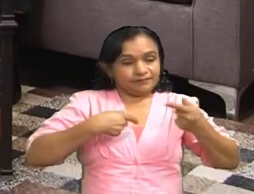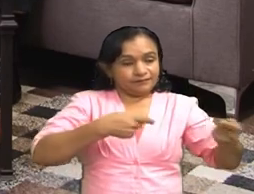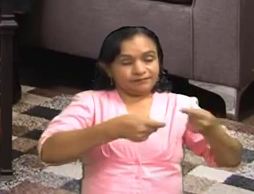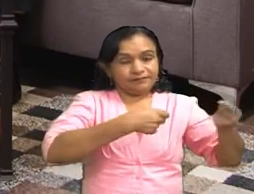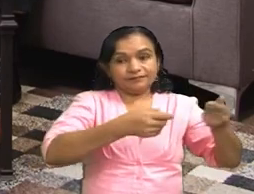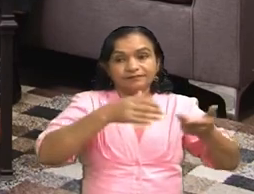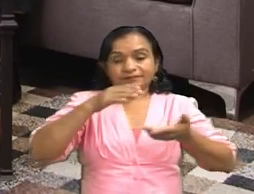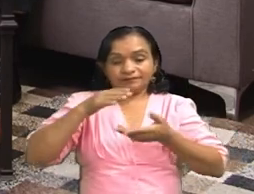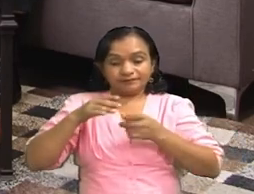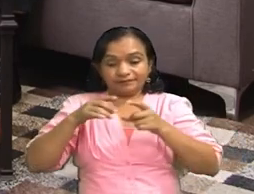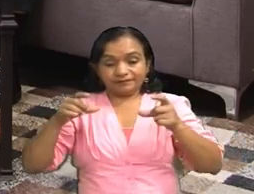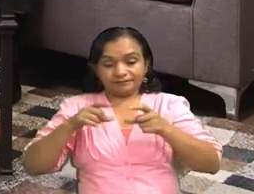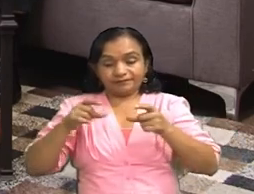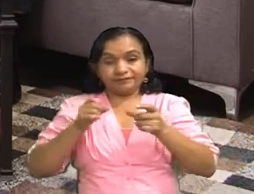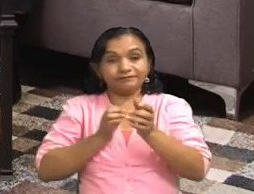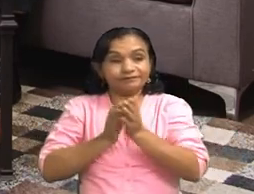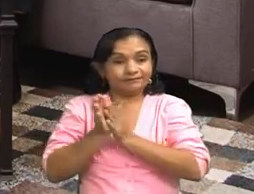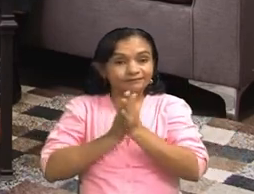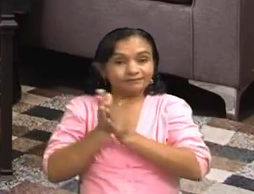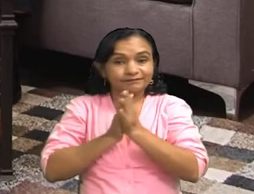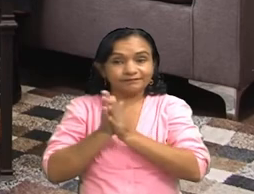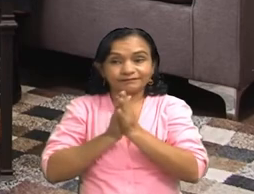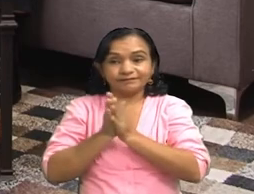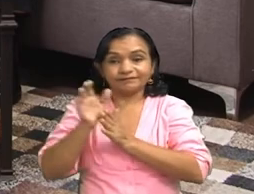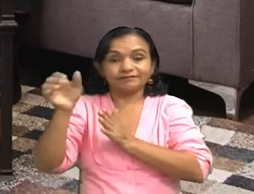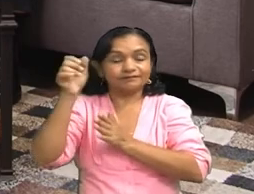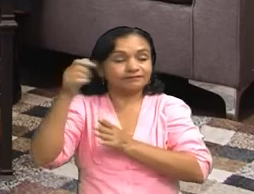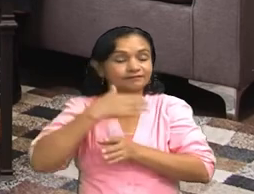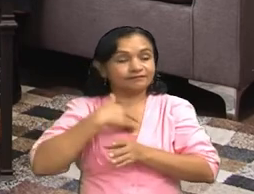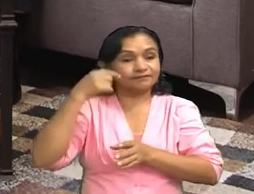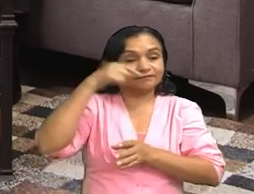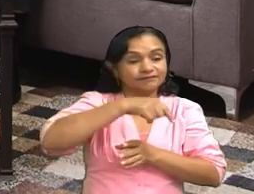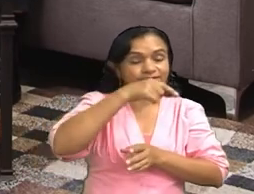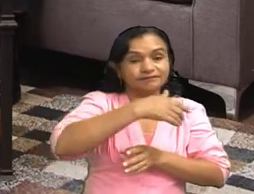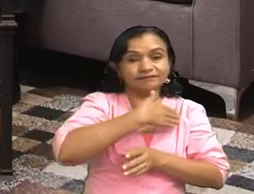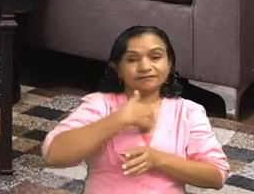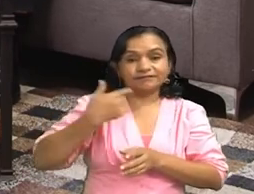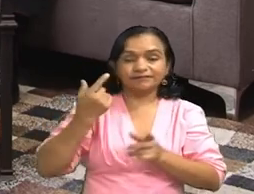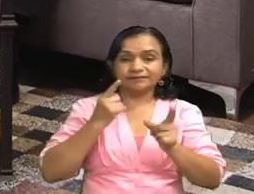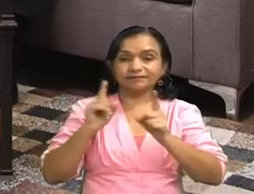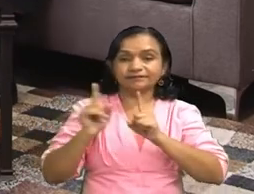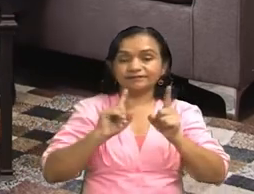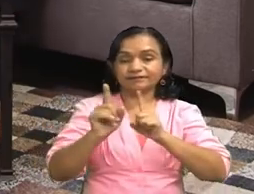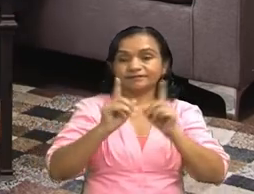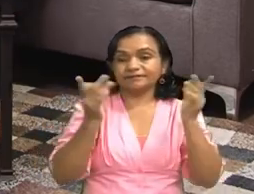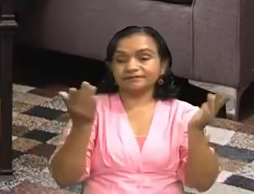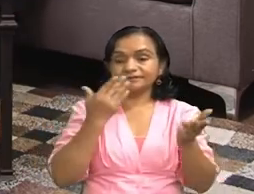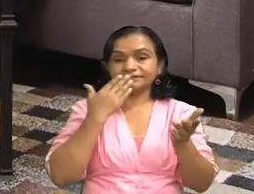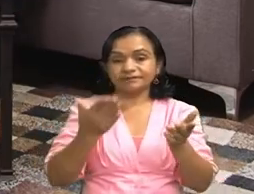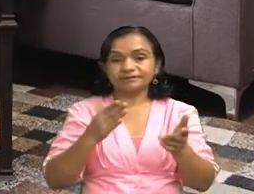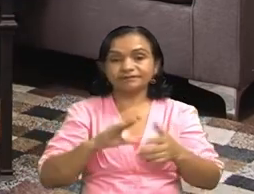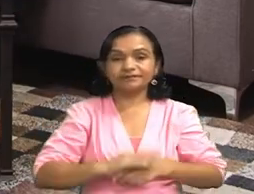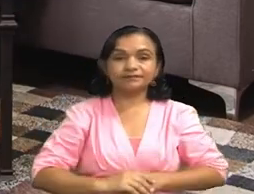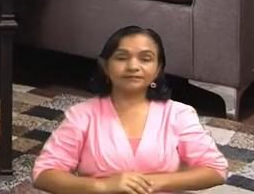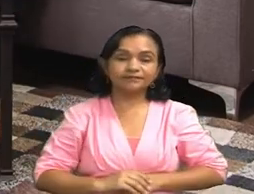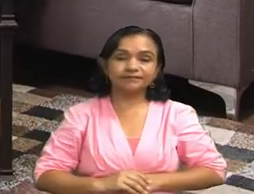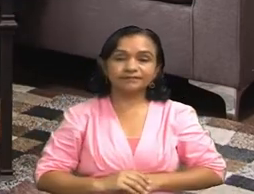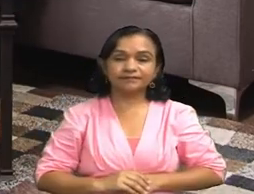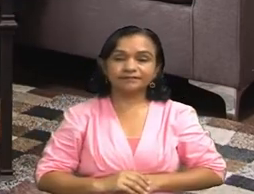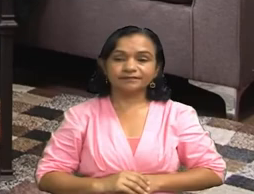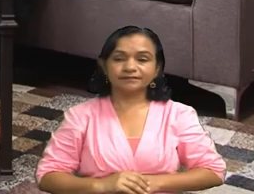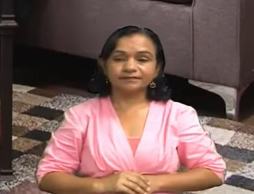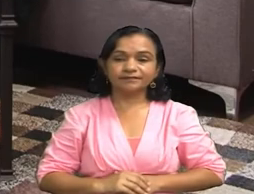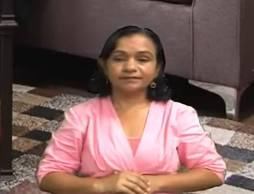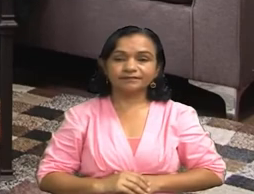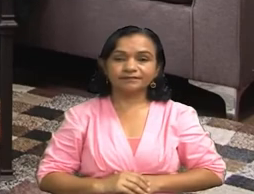de incentivos que dicen, ¿para qué voy a llevar a otro lado? Aquí nomás me voy. La competitividad. La competitividad es buena. Compañero, esos son los